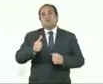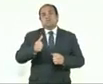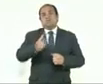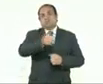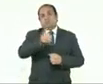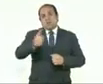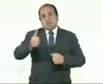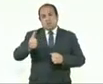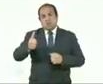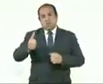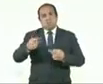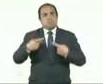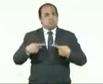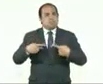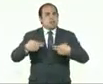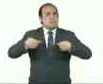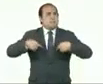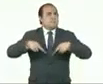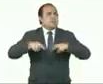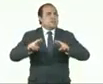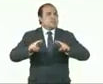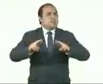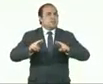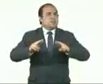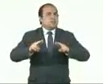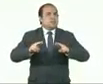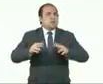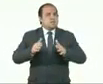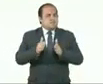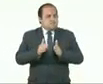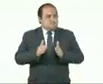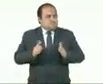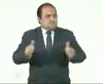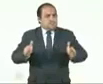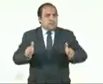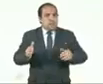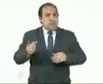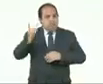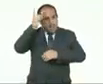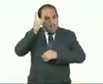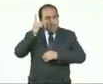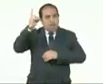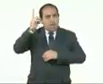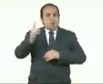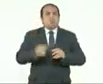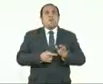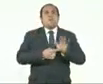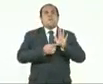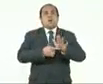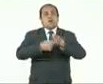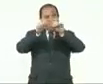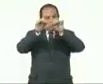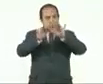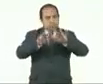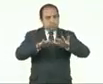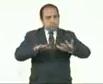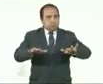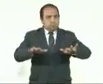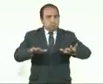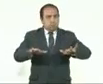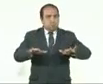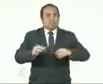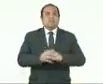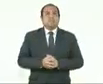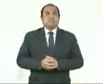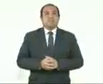representa pues esa grandeza en la que Dios ha querido manifestar pues ese signo